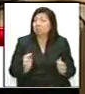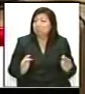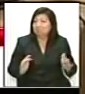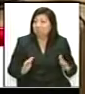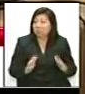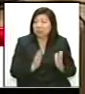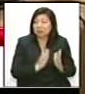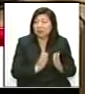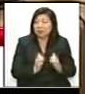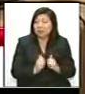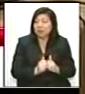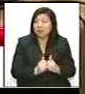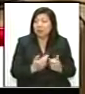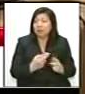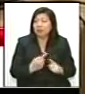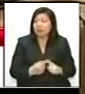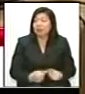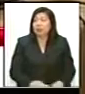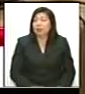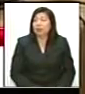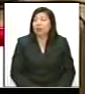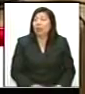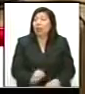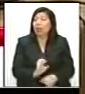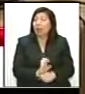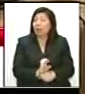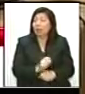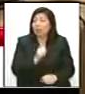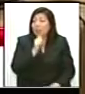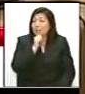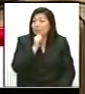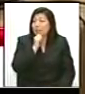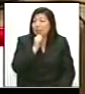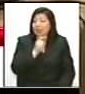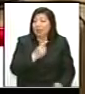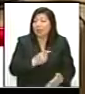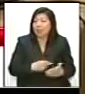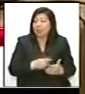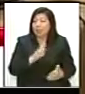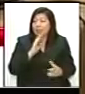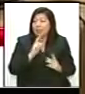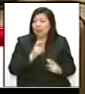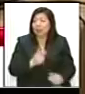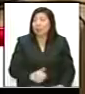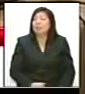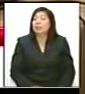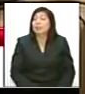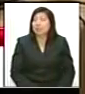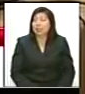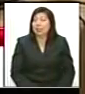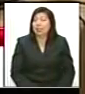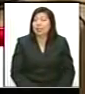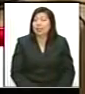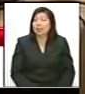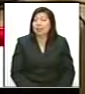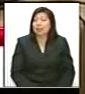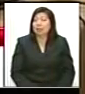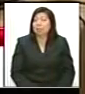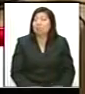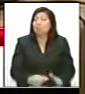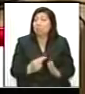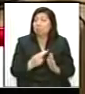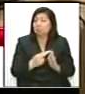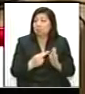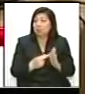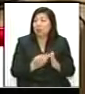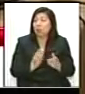seguramente coordinará con relaciones exteriores. Ecuador acaba de privar, por lo que ha comentado la congresista Alcorta, o ha puesto un requisito más para